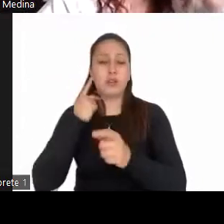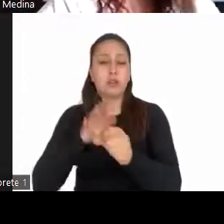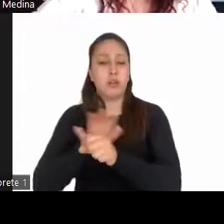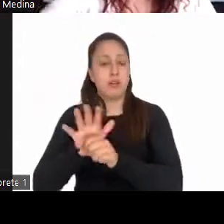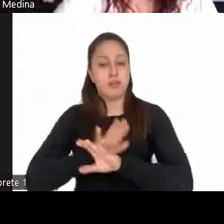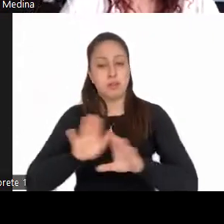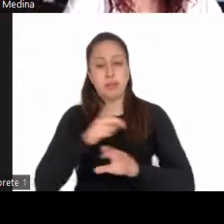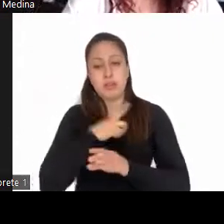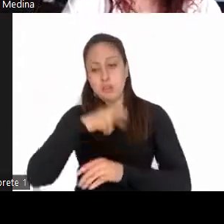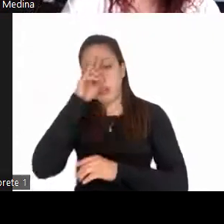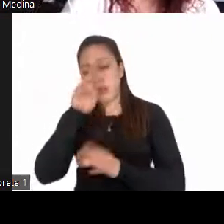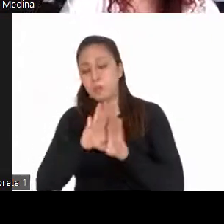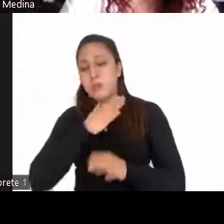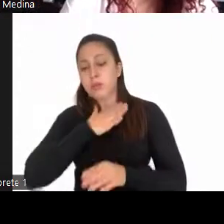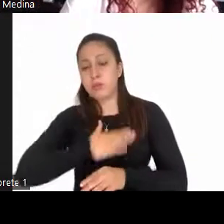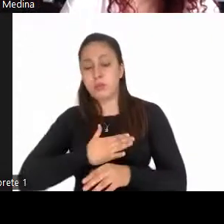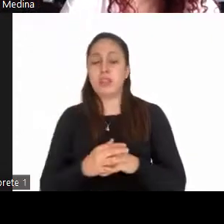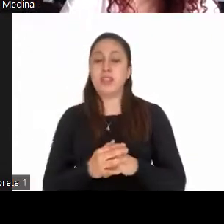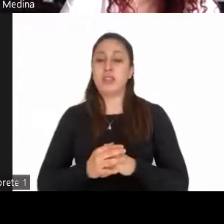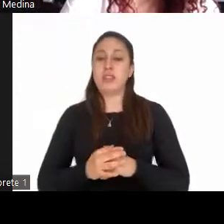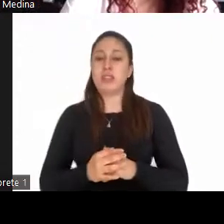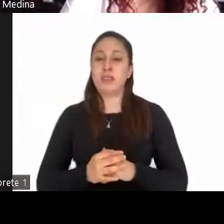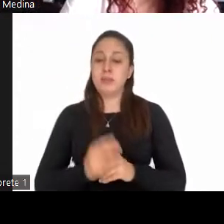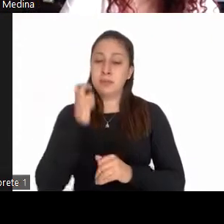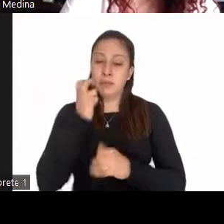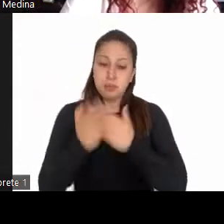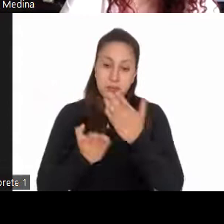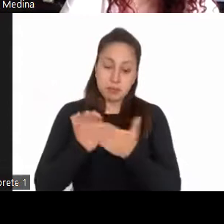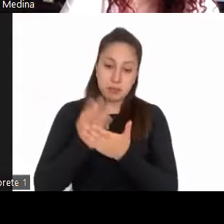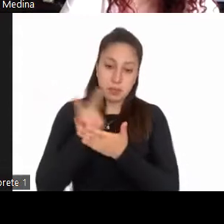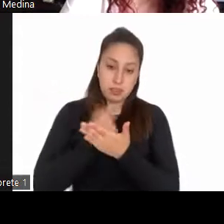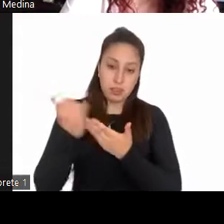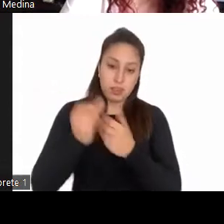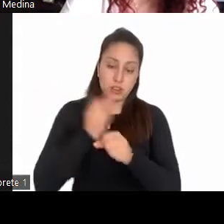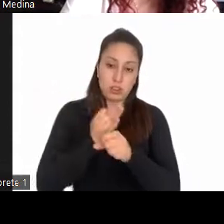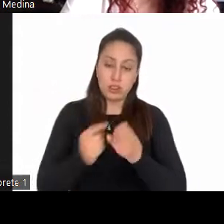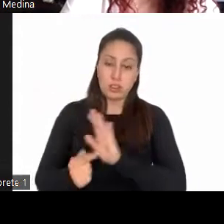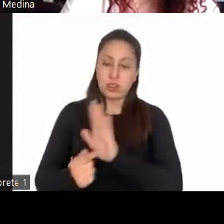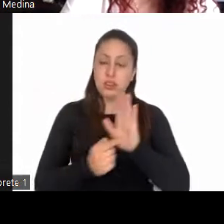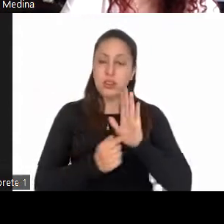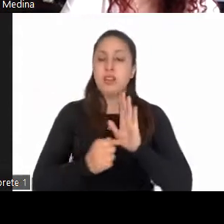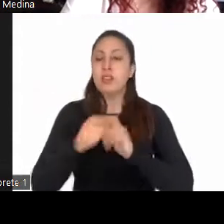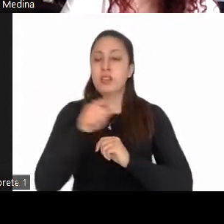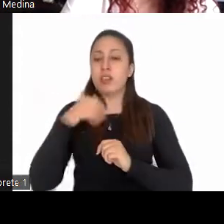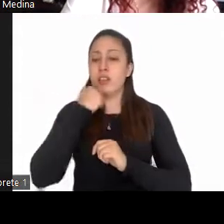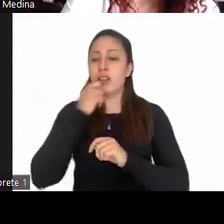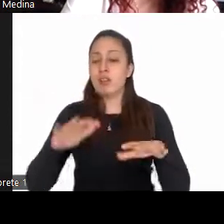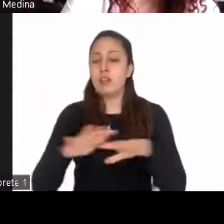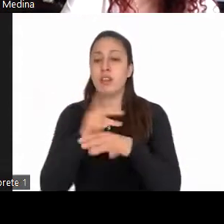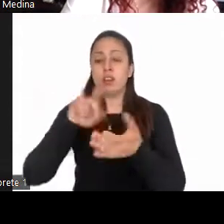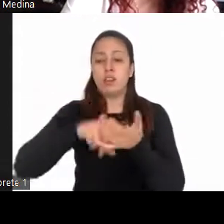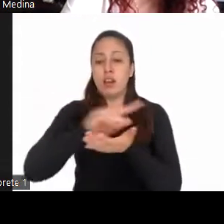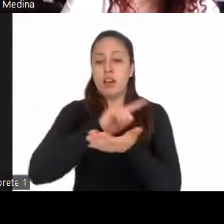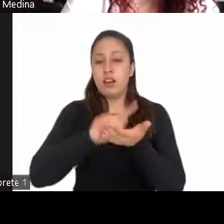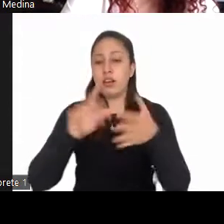candidatas. El proyecto de dictamen que hoy se pone a su consideración busca revertir una anomalía en la ley referente al